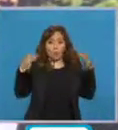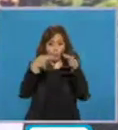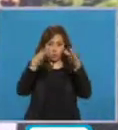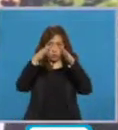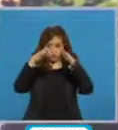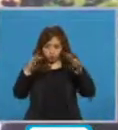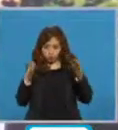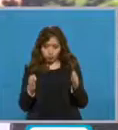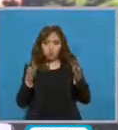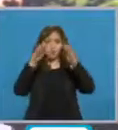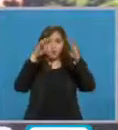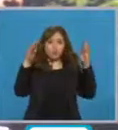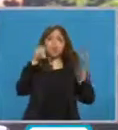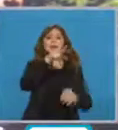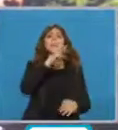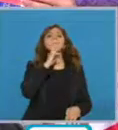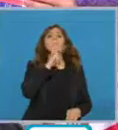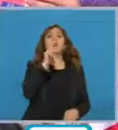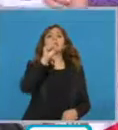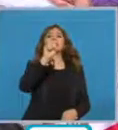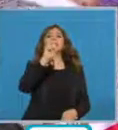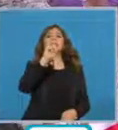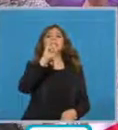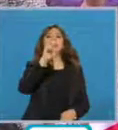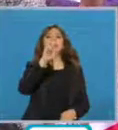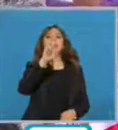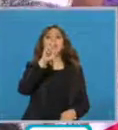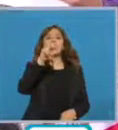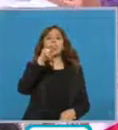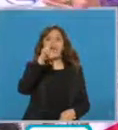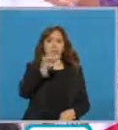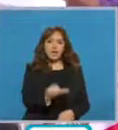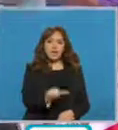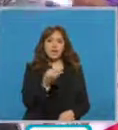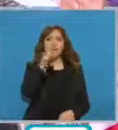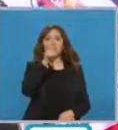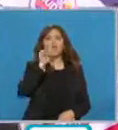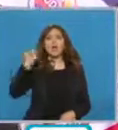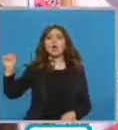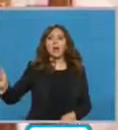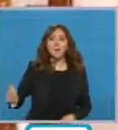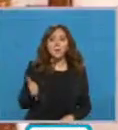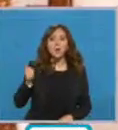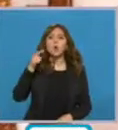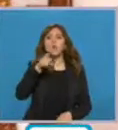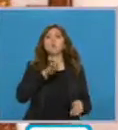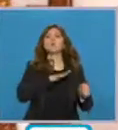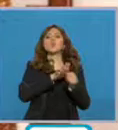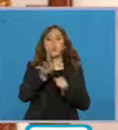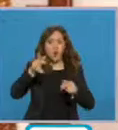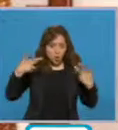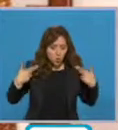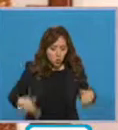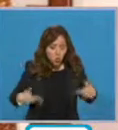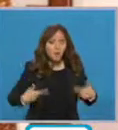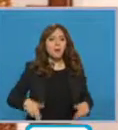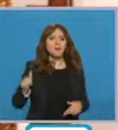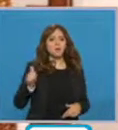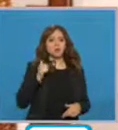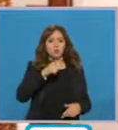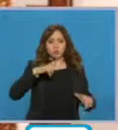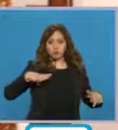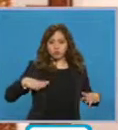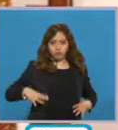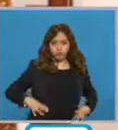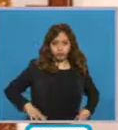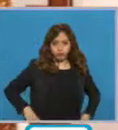A esos cuerpos sí les queda el corte sirena que decías, porque pues ese cuerpo tienes que aprovechar lo que ya hay. Sacarle provecho. Exactamente. Pues